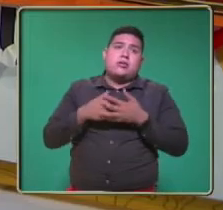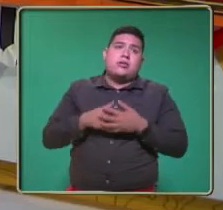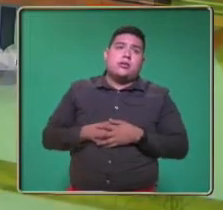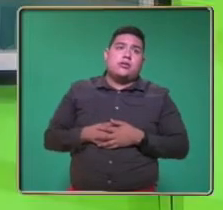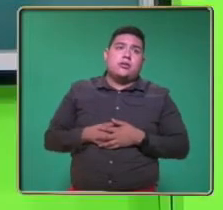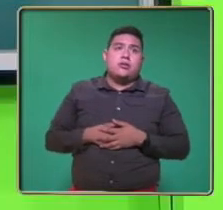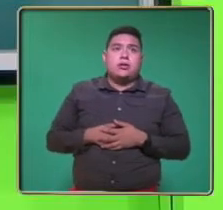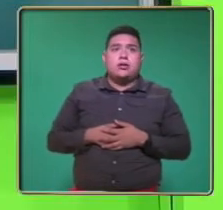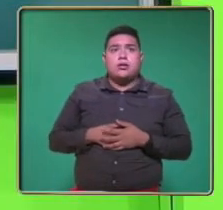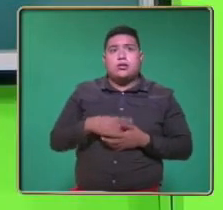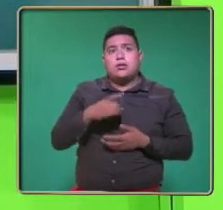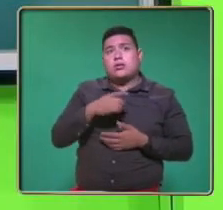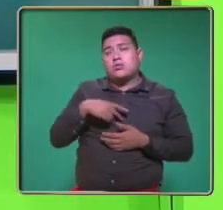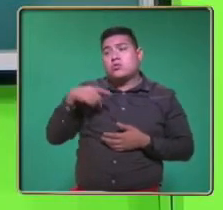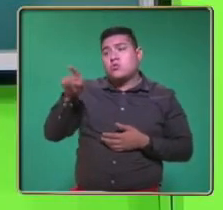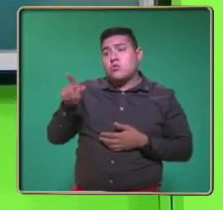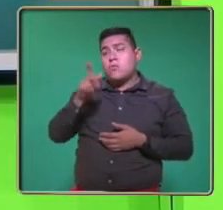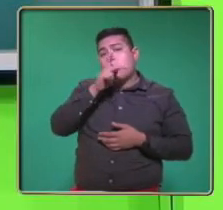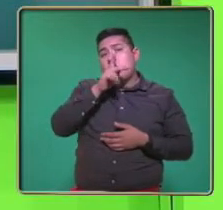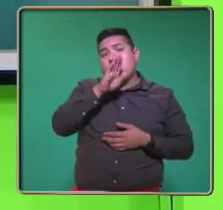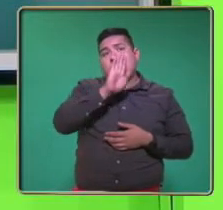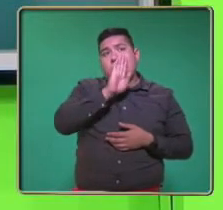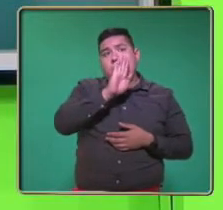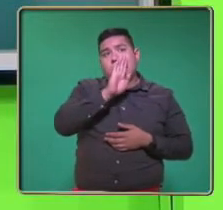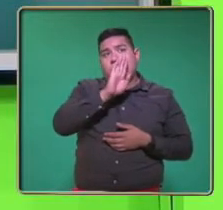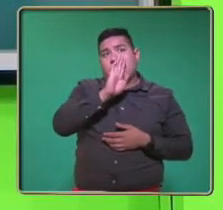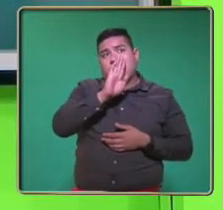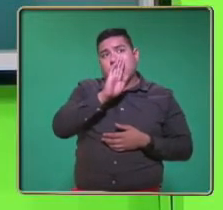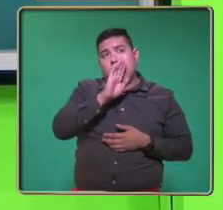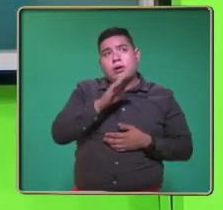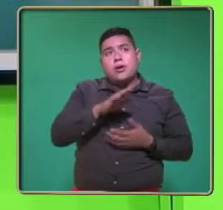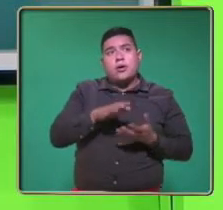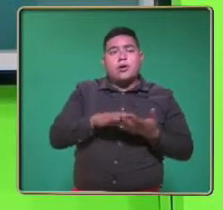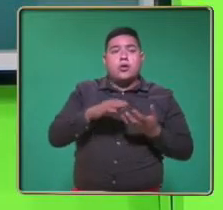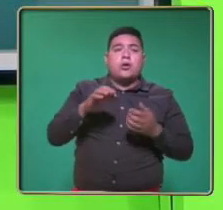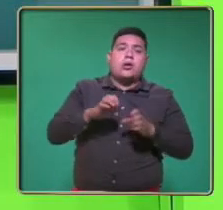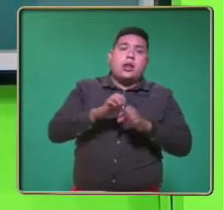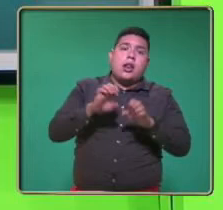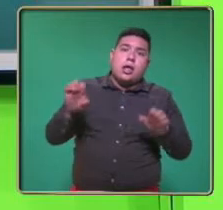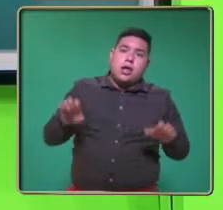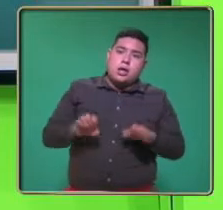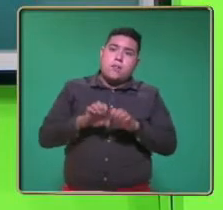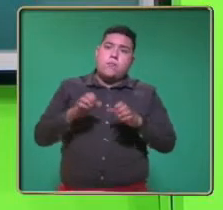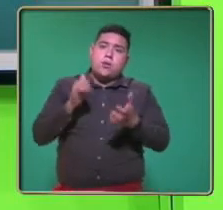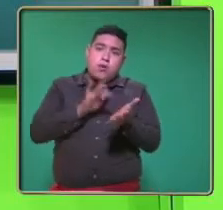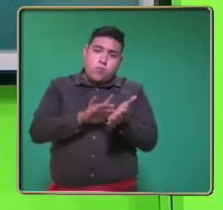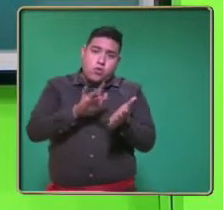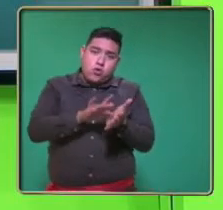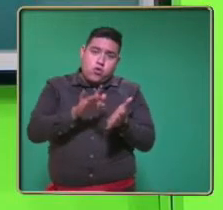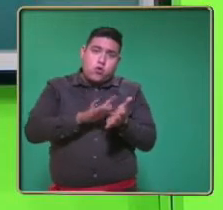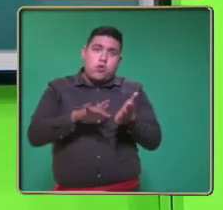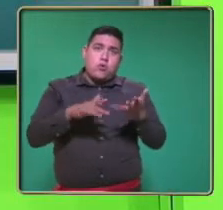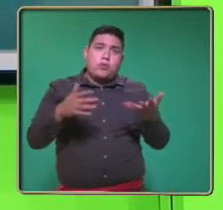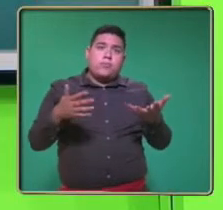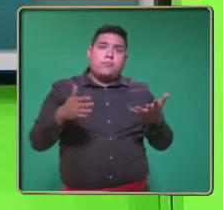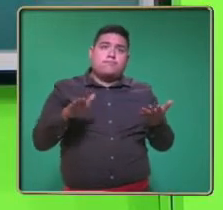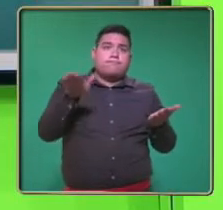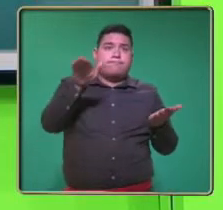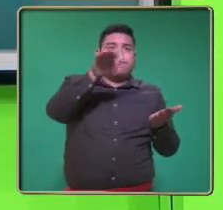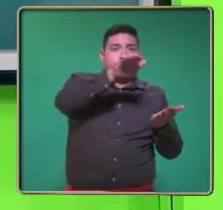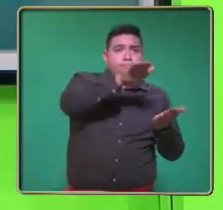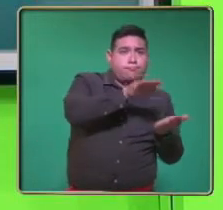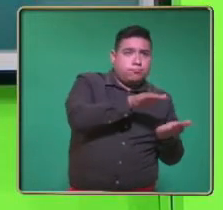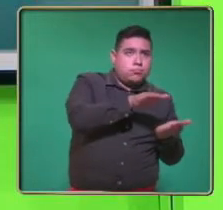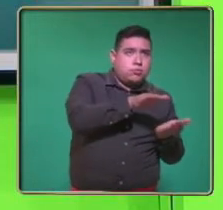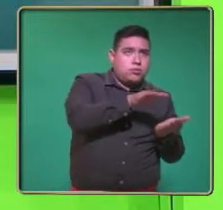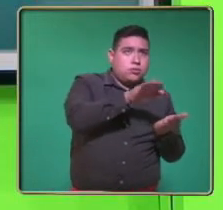pues debes de solicitar tú como padre de familia el acercamiento con el equipo de apoyo para que el equipo de apoyo pueda movilizarse con